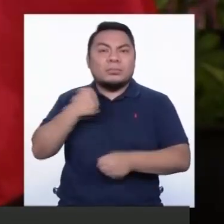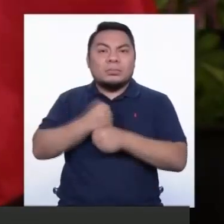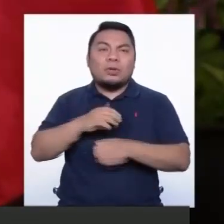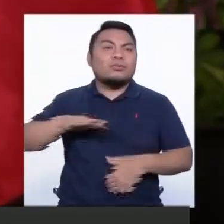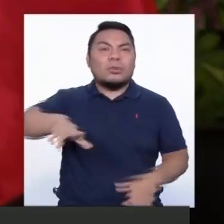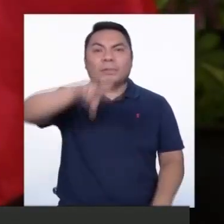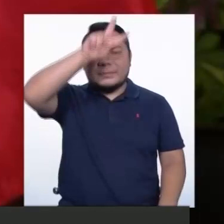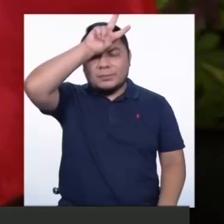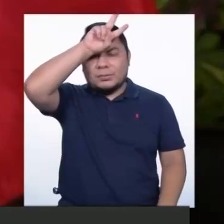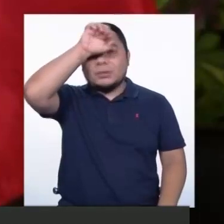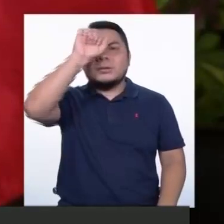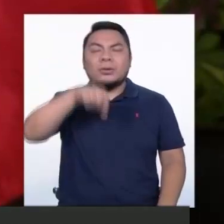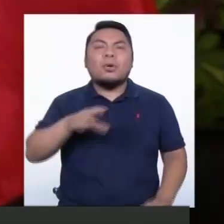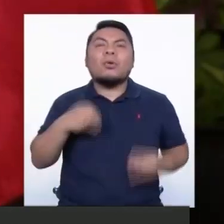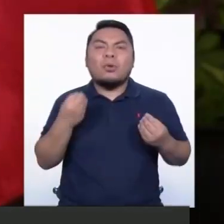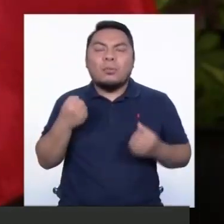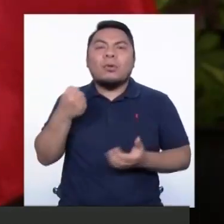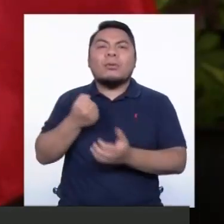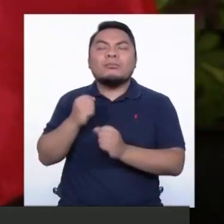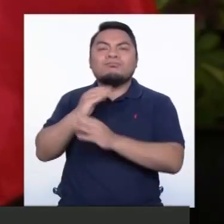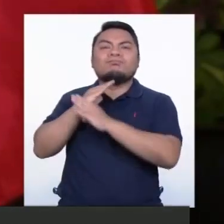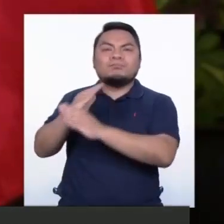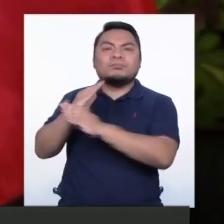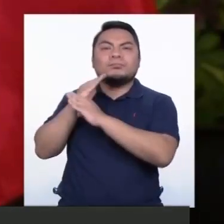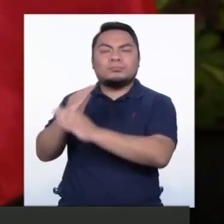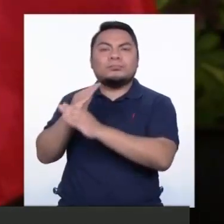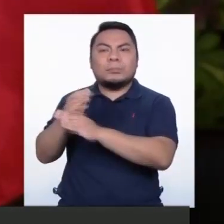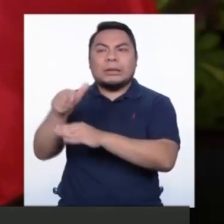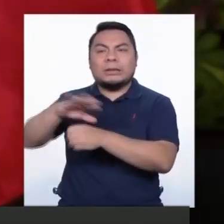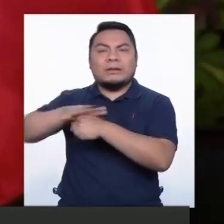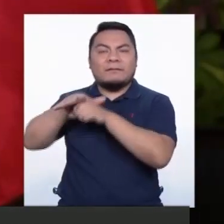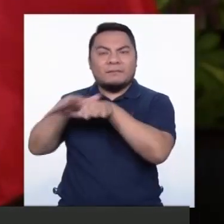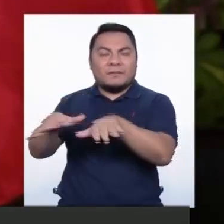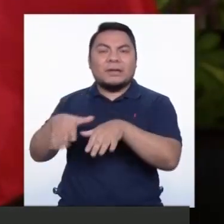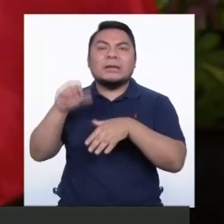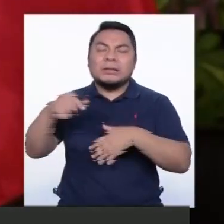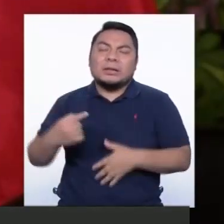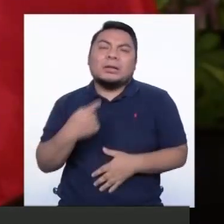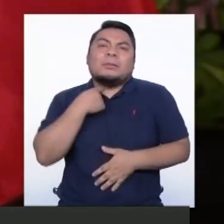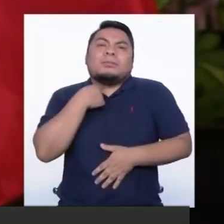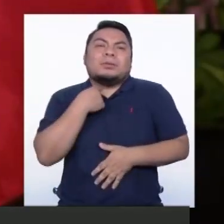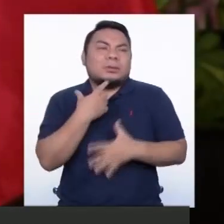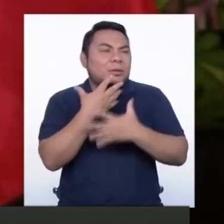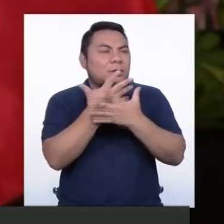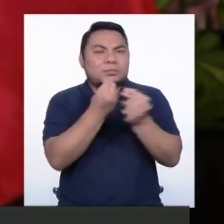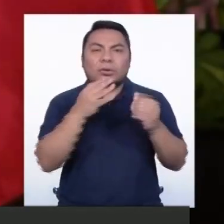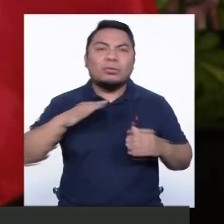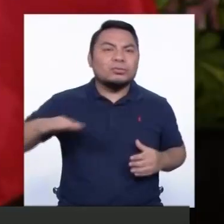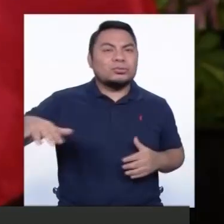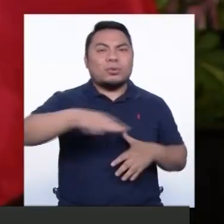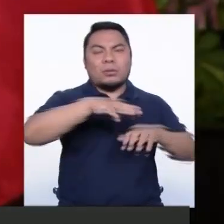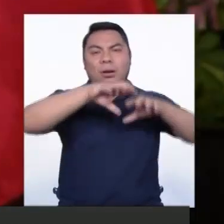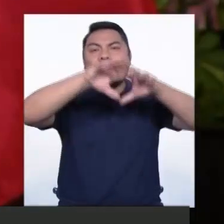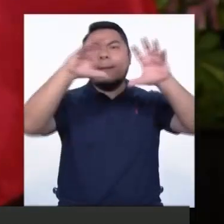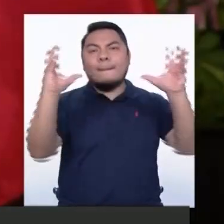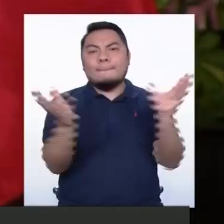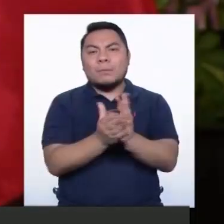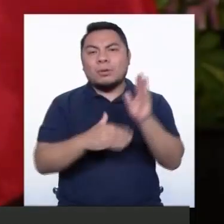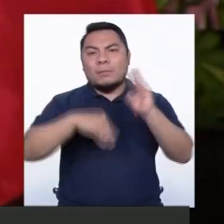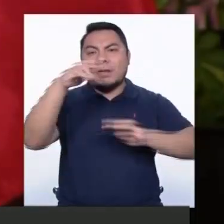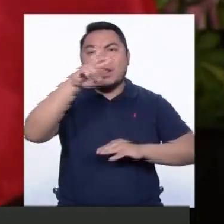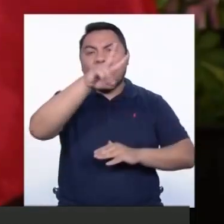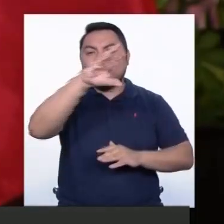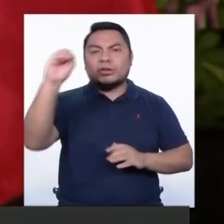país vamos logrando en esta enfermedad que afecta a todo el mundo, más de 200